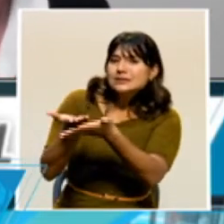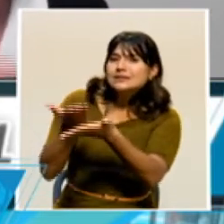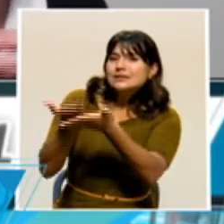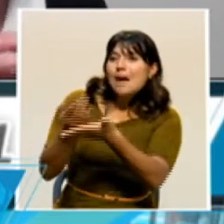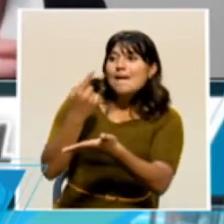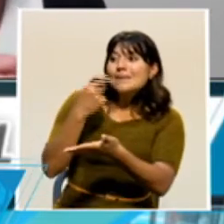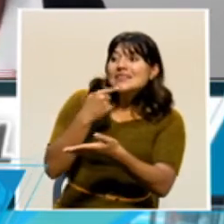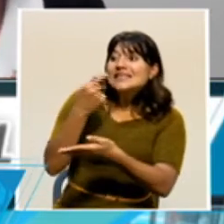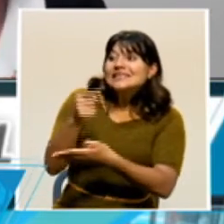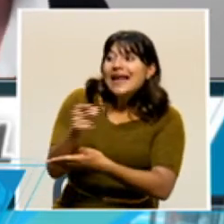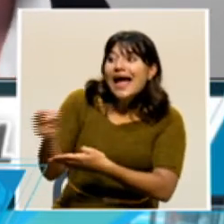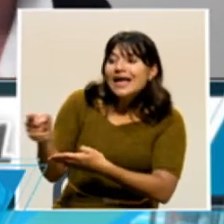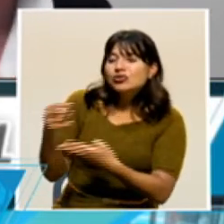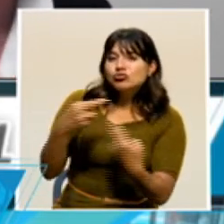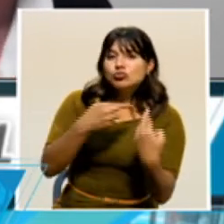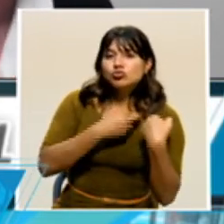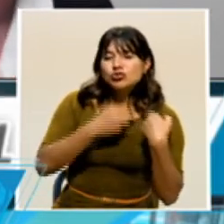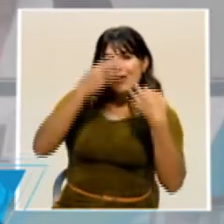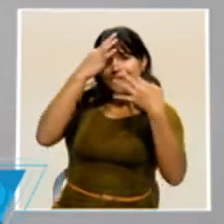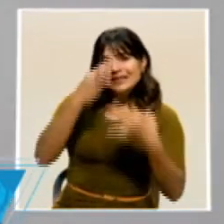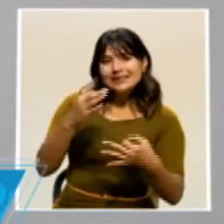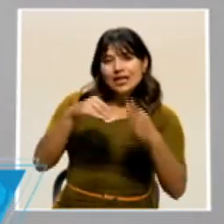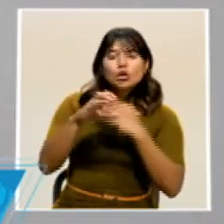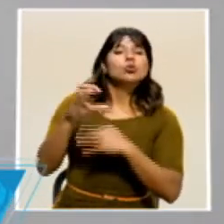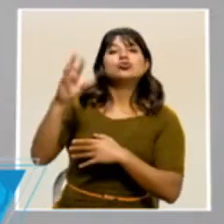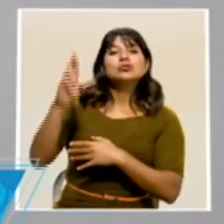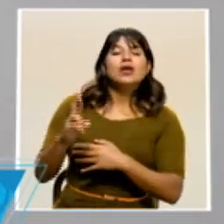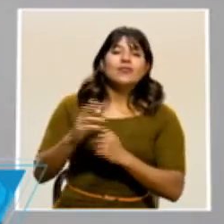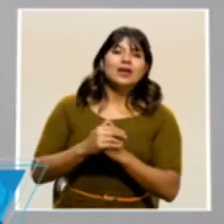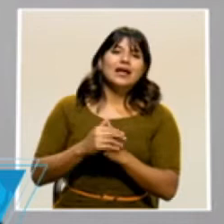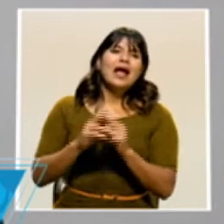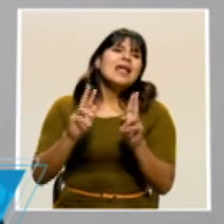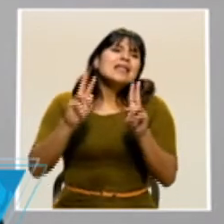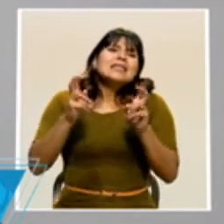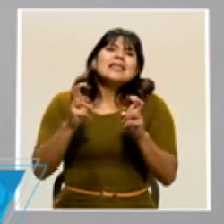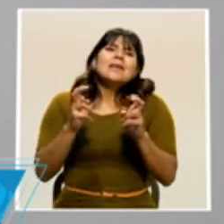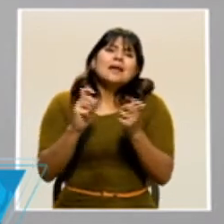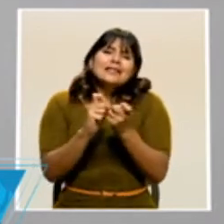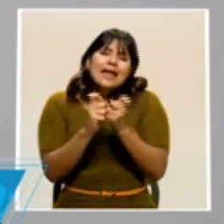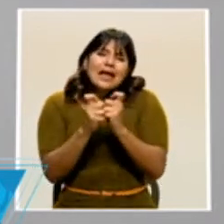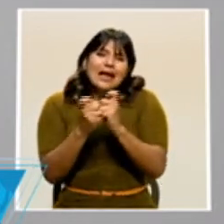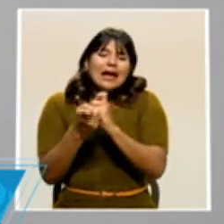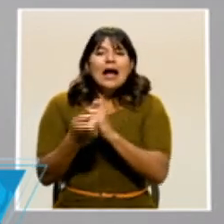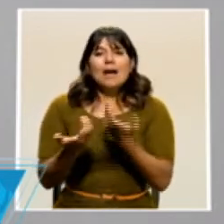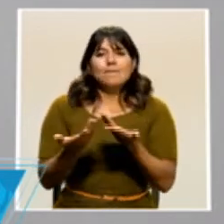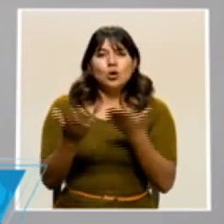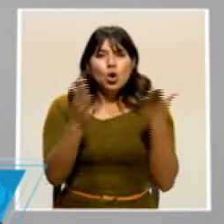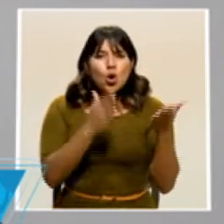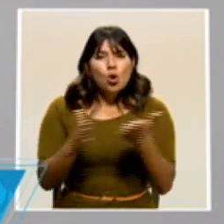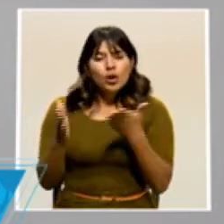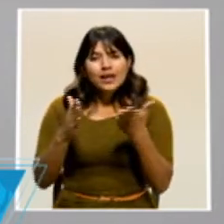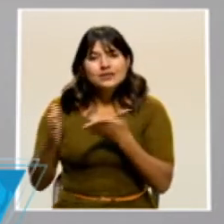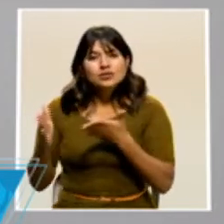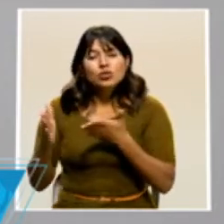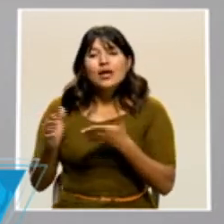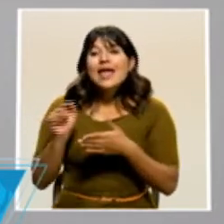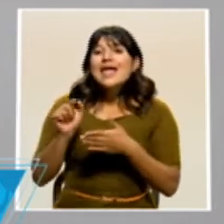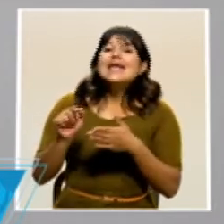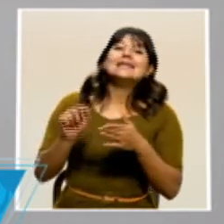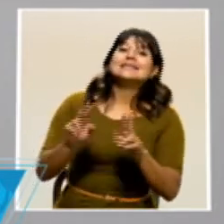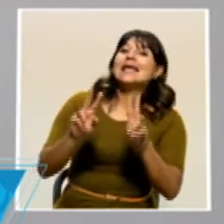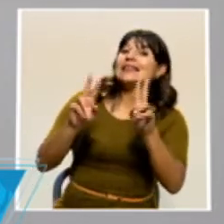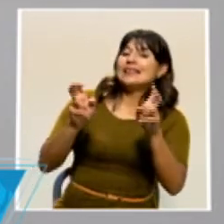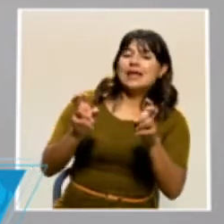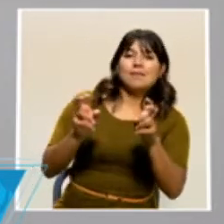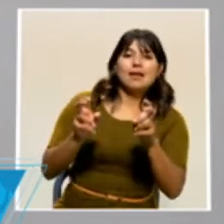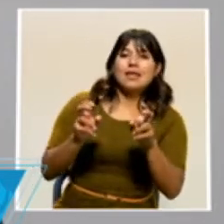de decisiones para que se incorporen. Son temas de carácter estructural. Yo quiero decir que el tema de evasión no es sencillo en